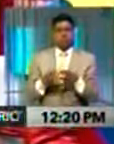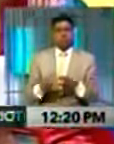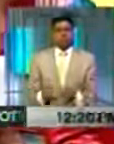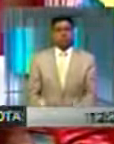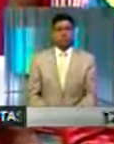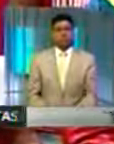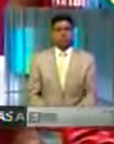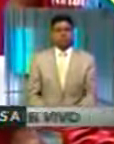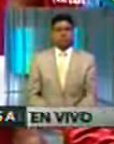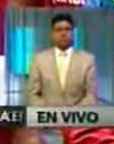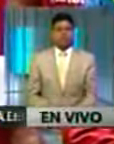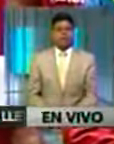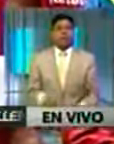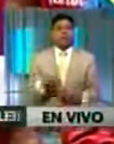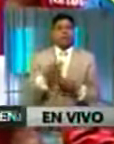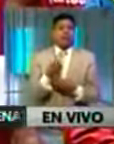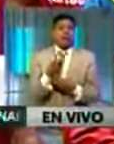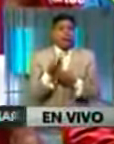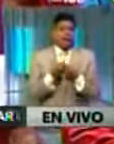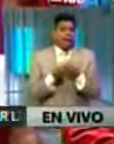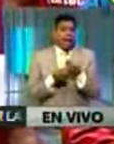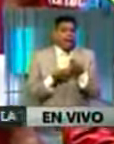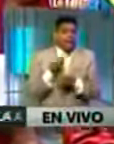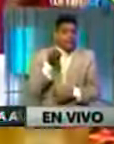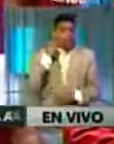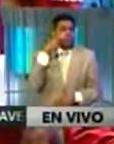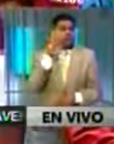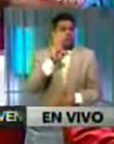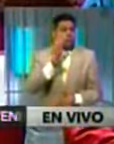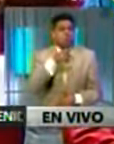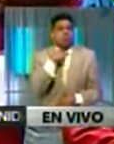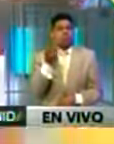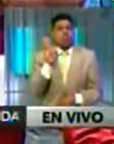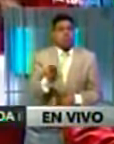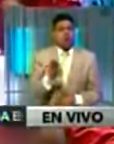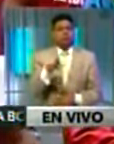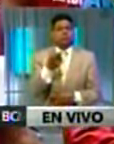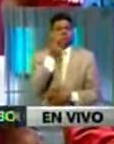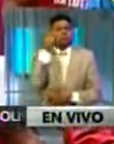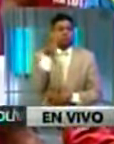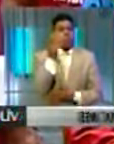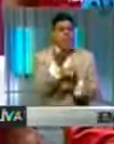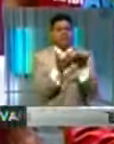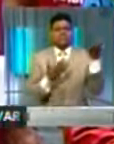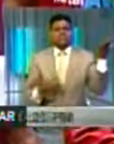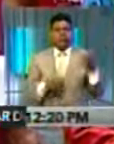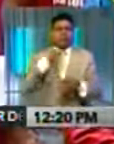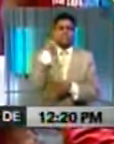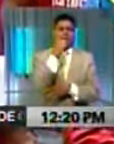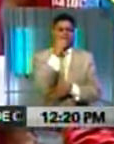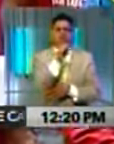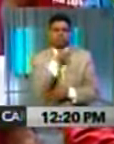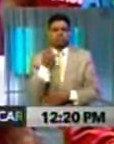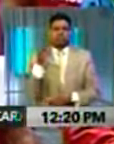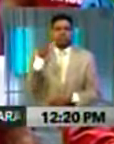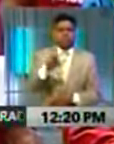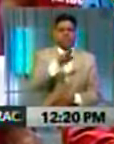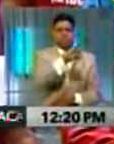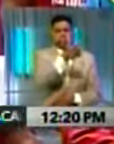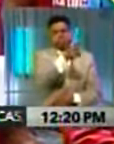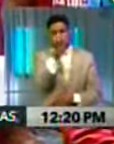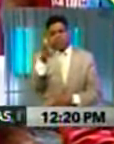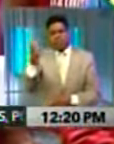para crear muertos, para buscar sangre, para asesinar al pueblo